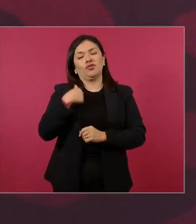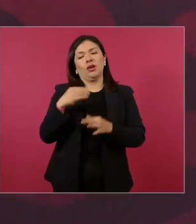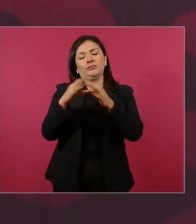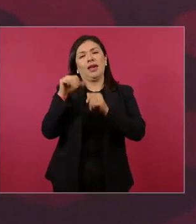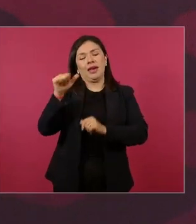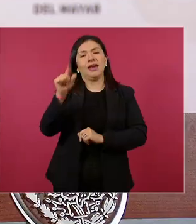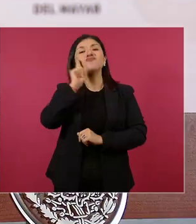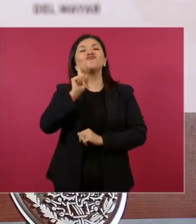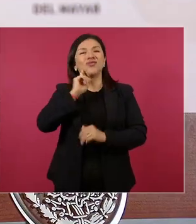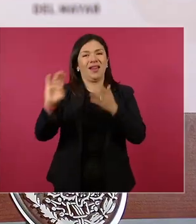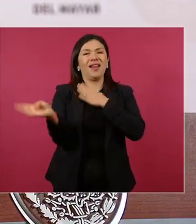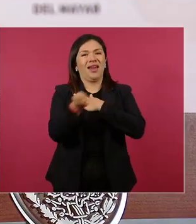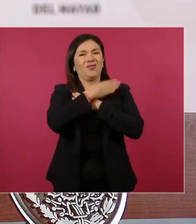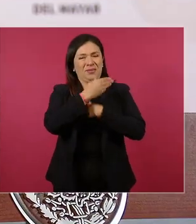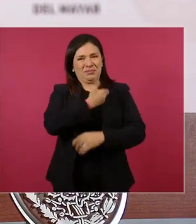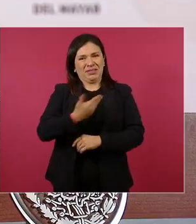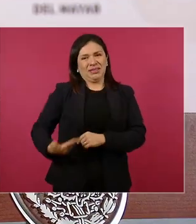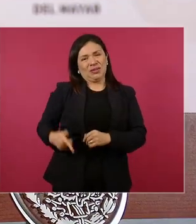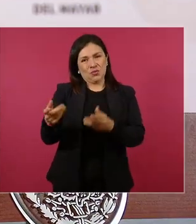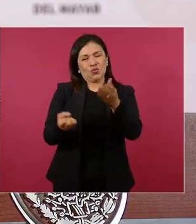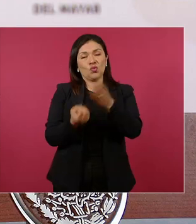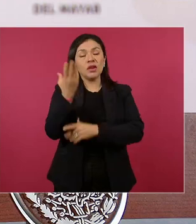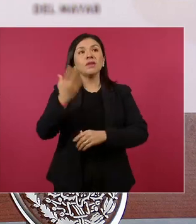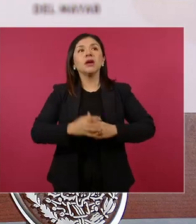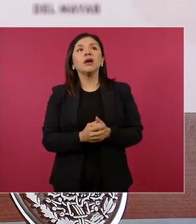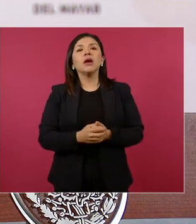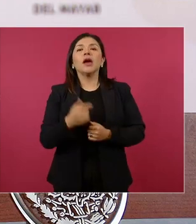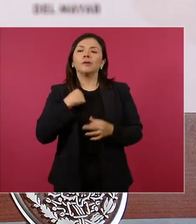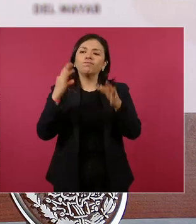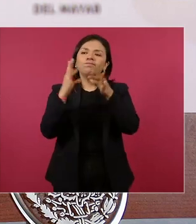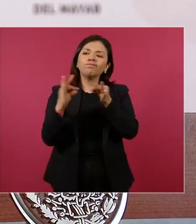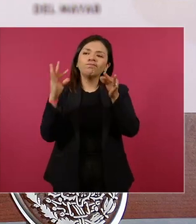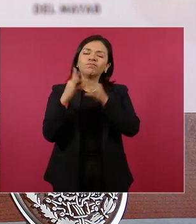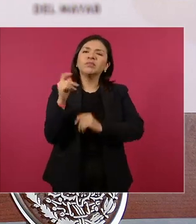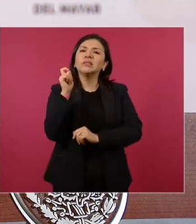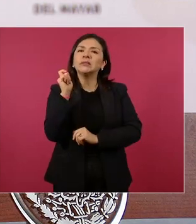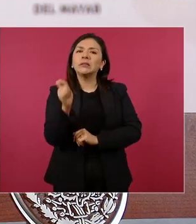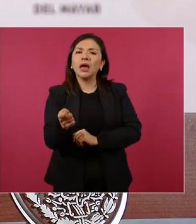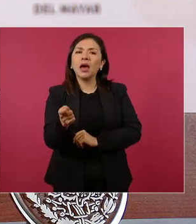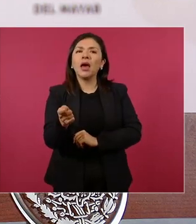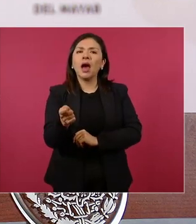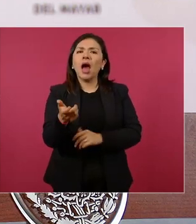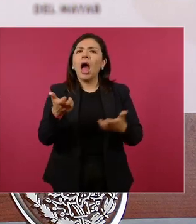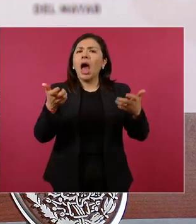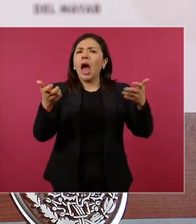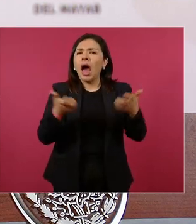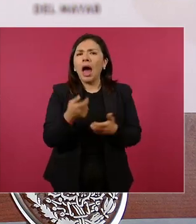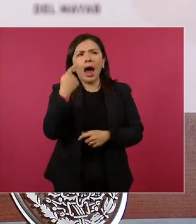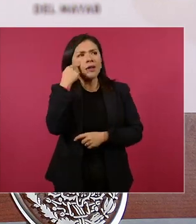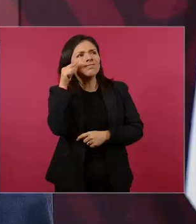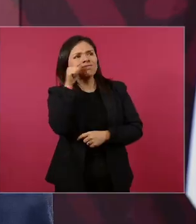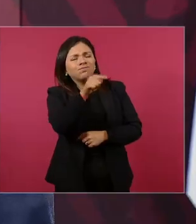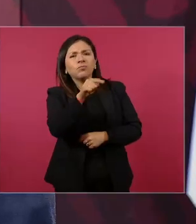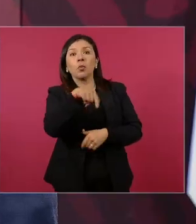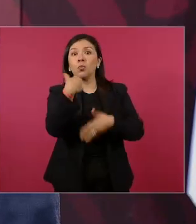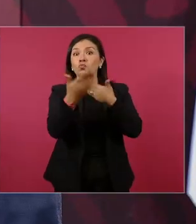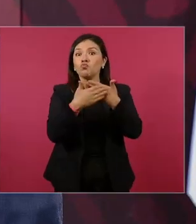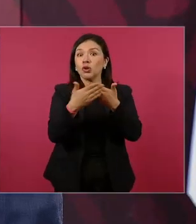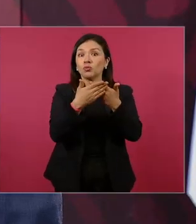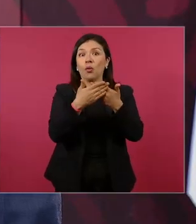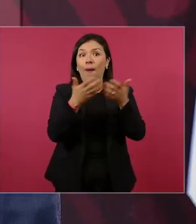electa de lo que se ha realizado, lo que está en